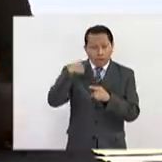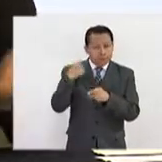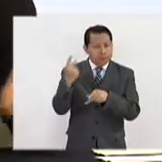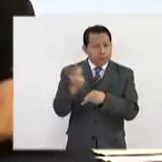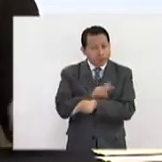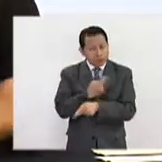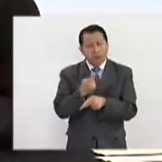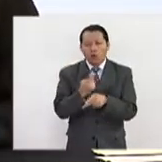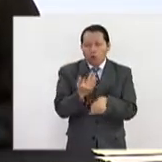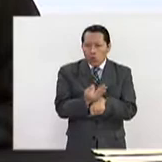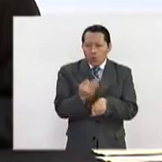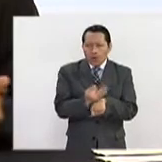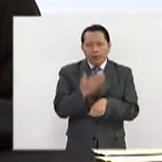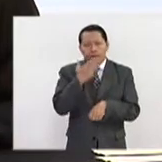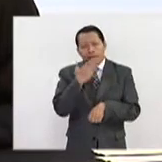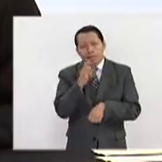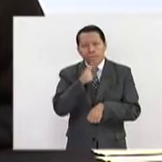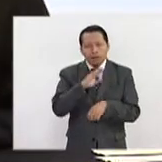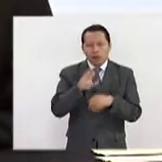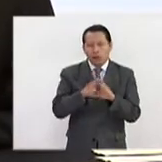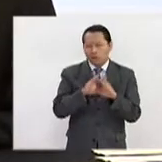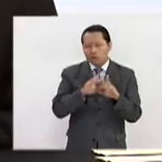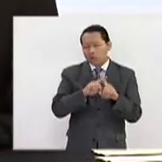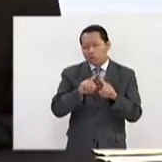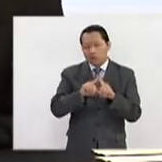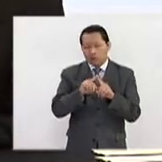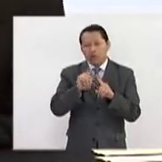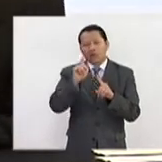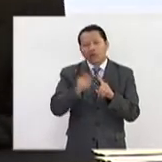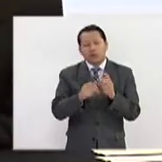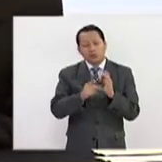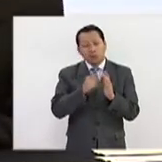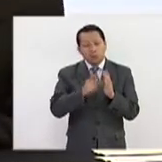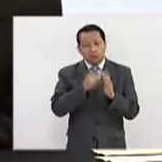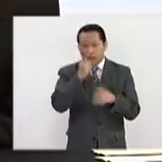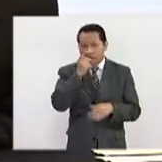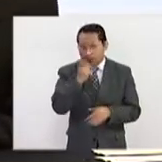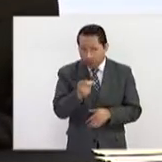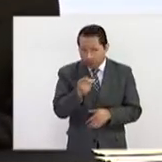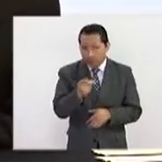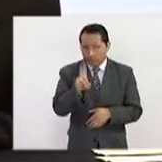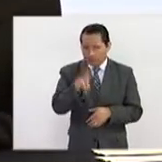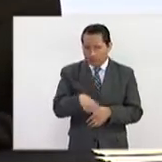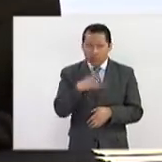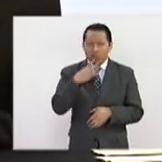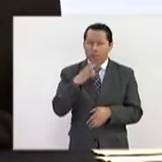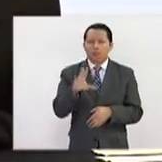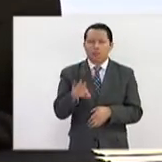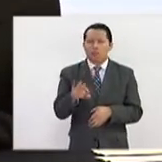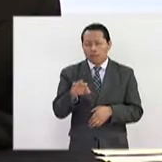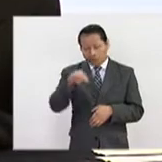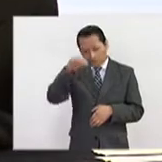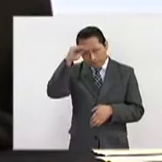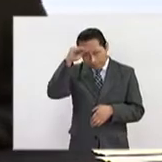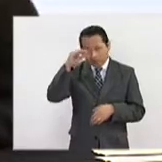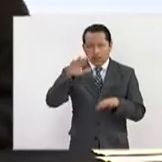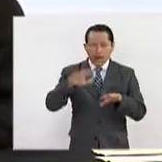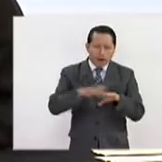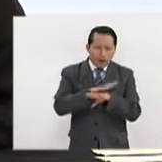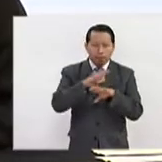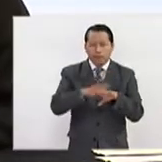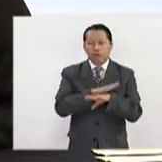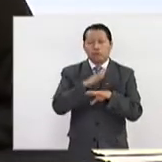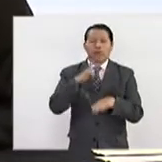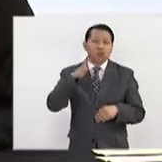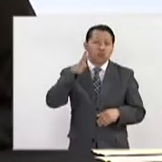hecho para bien o para mal estar donde hoy estamos. Insisto, sin menospreciar las reflexiones y los cambios que hacia el